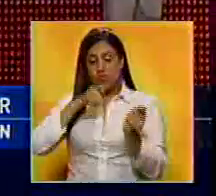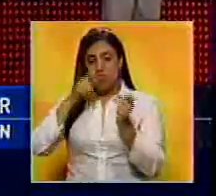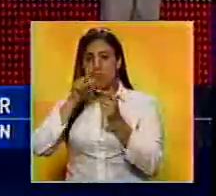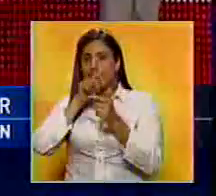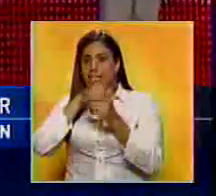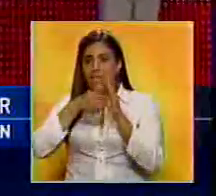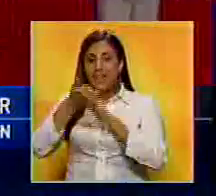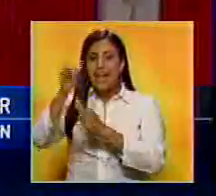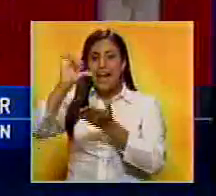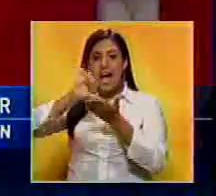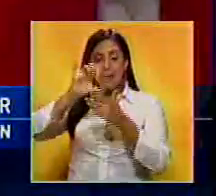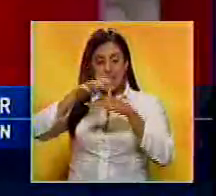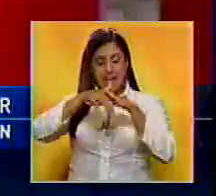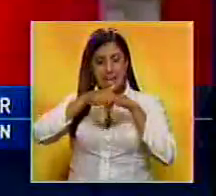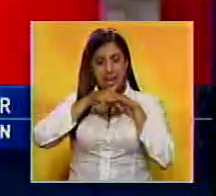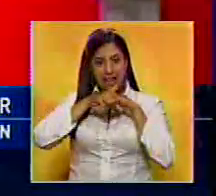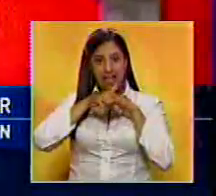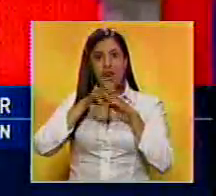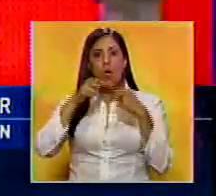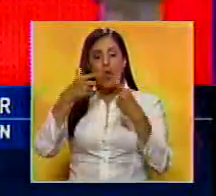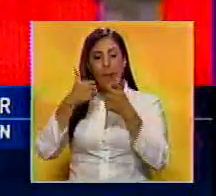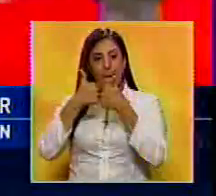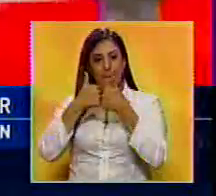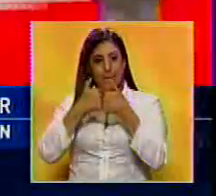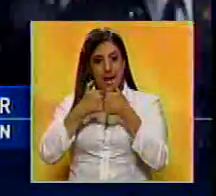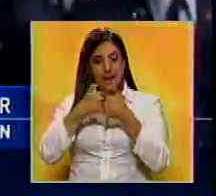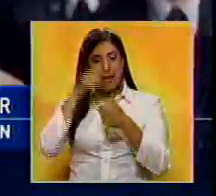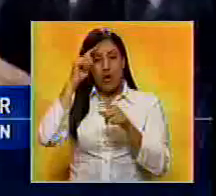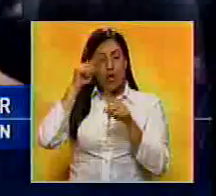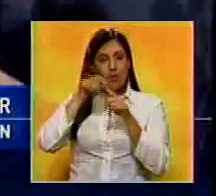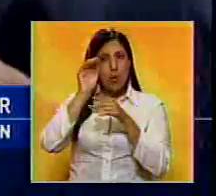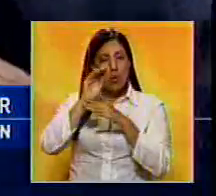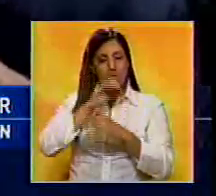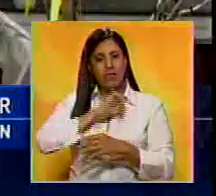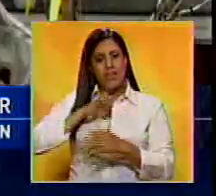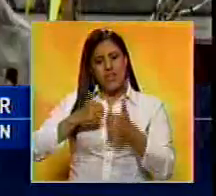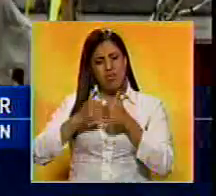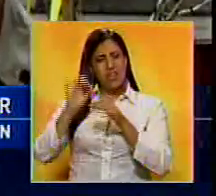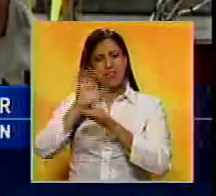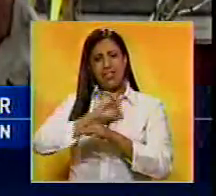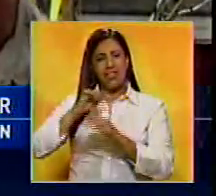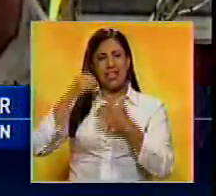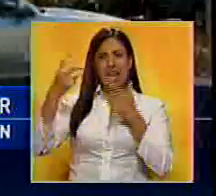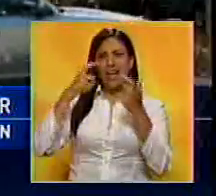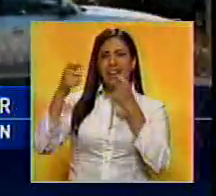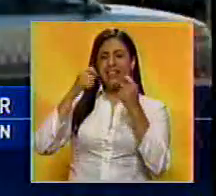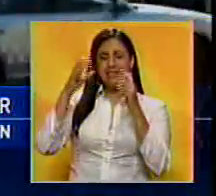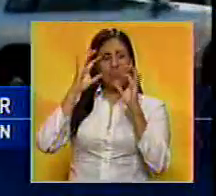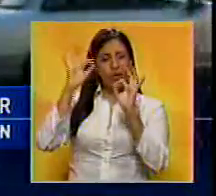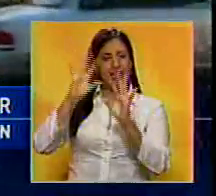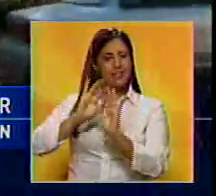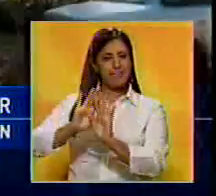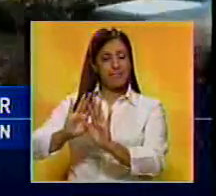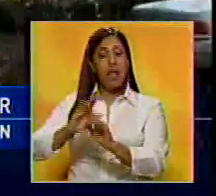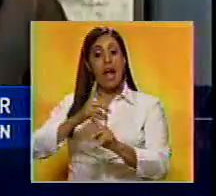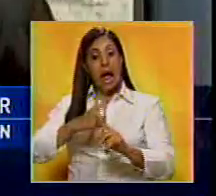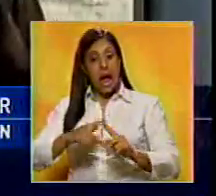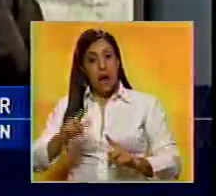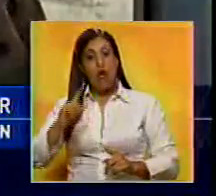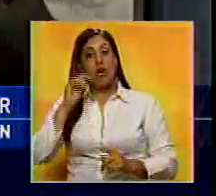incógnito a la capital británica de donde es su nueva pareja con el fin de proteger su relación de la tón mediática